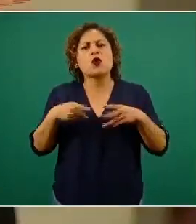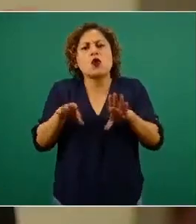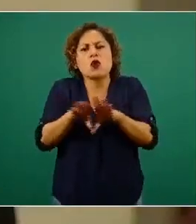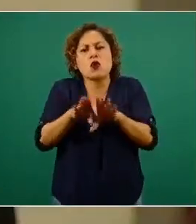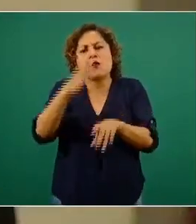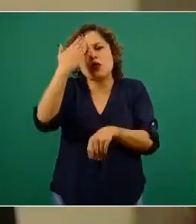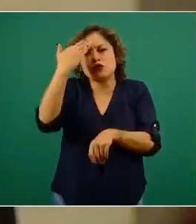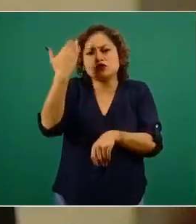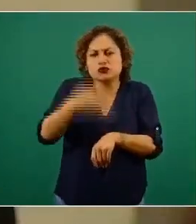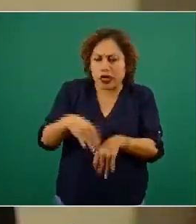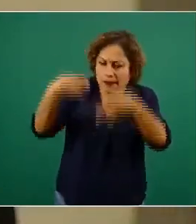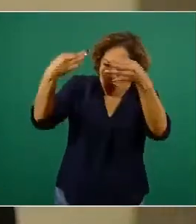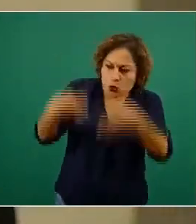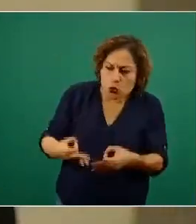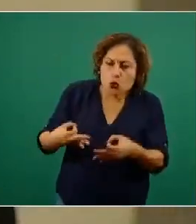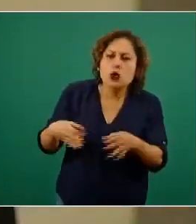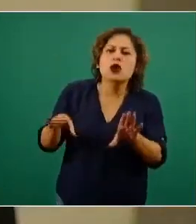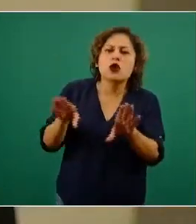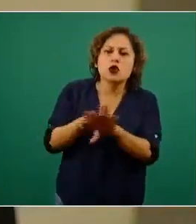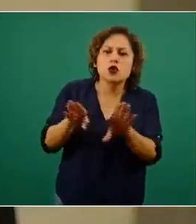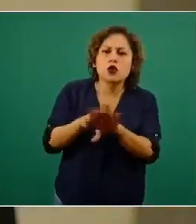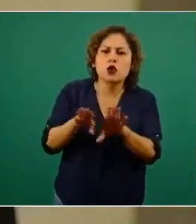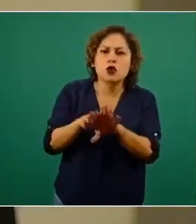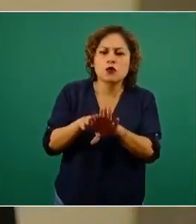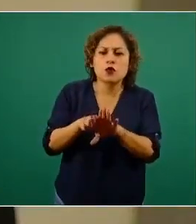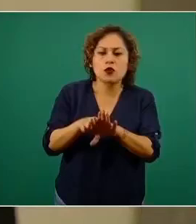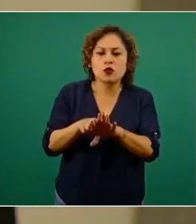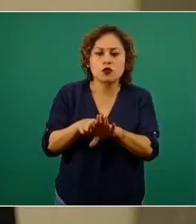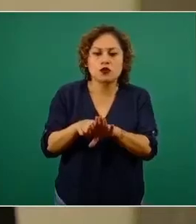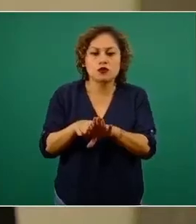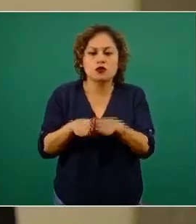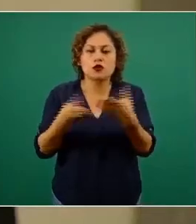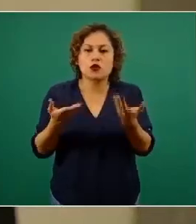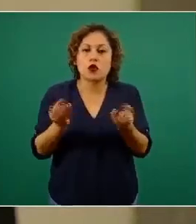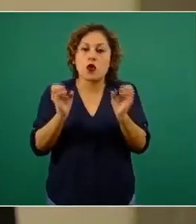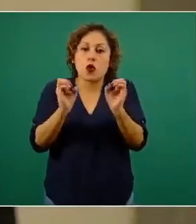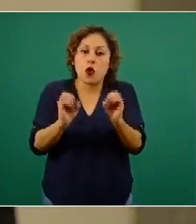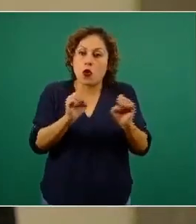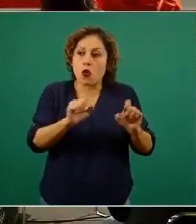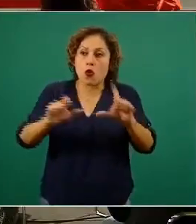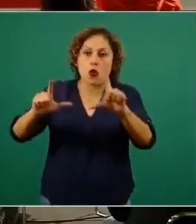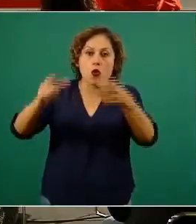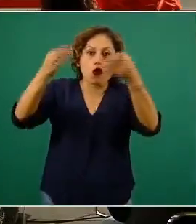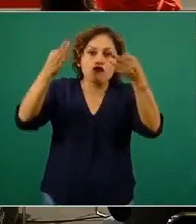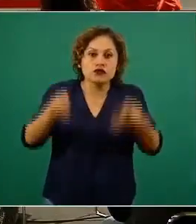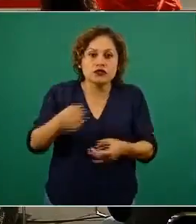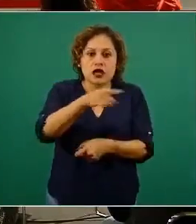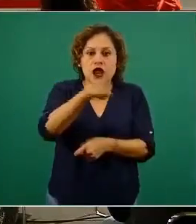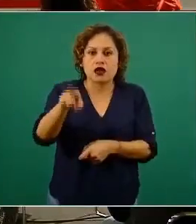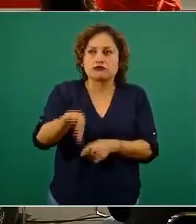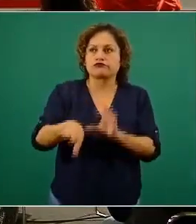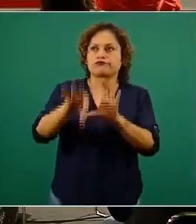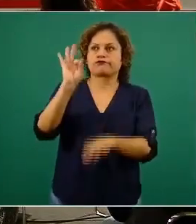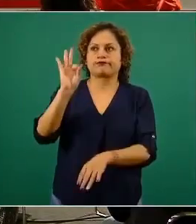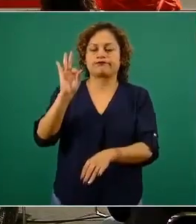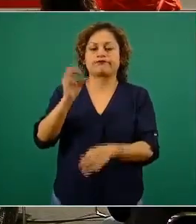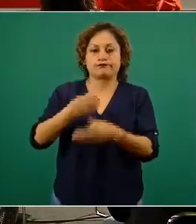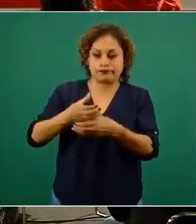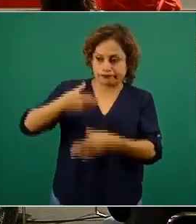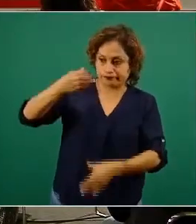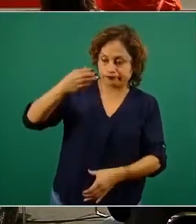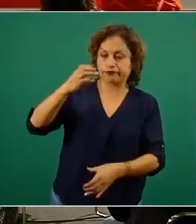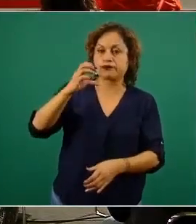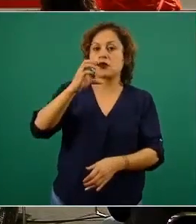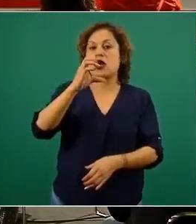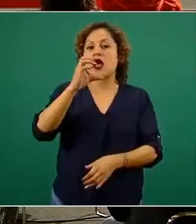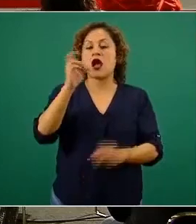cómo pueden saber si hay páginas oficiales donde puedan conseguir oxígeno. Y una